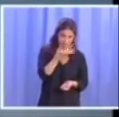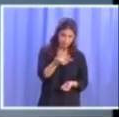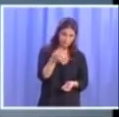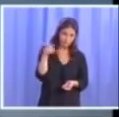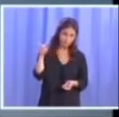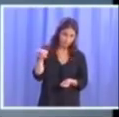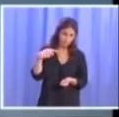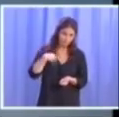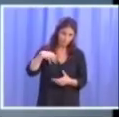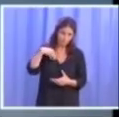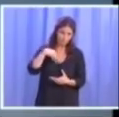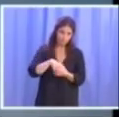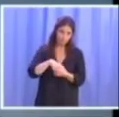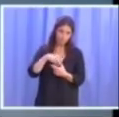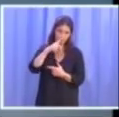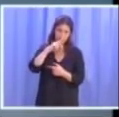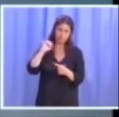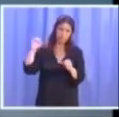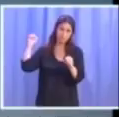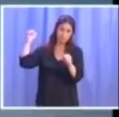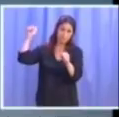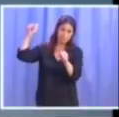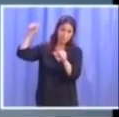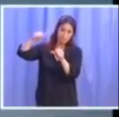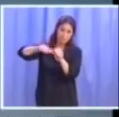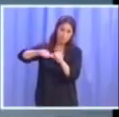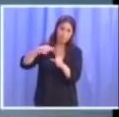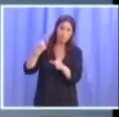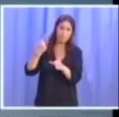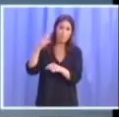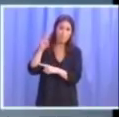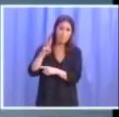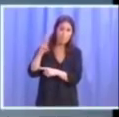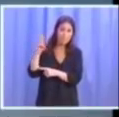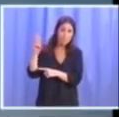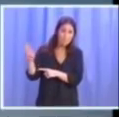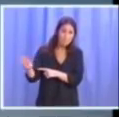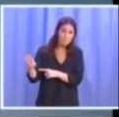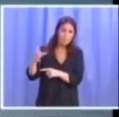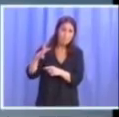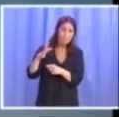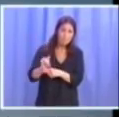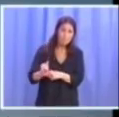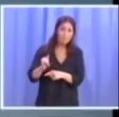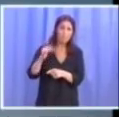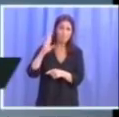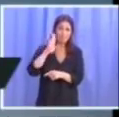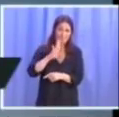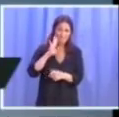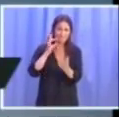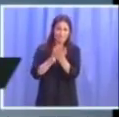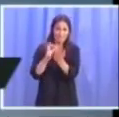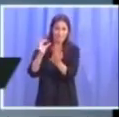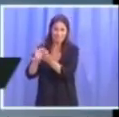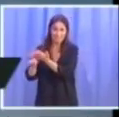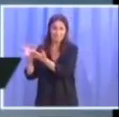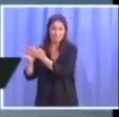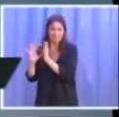durante muchos años un partido popular que tiene varios imputados por corrupción, además